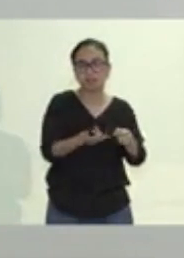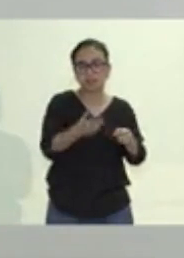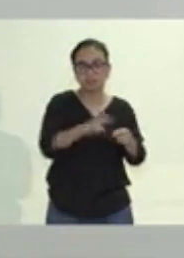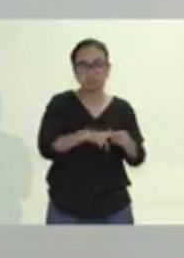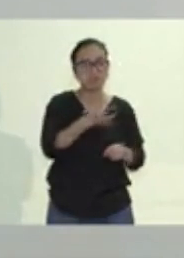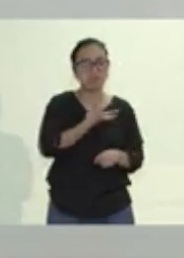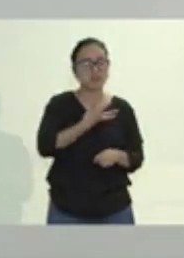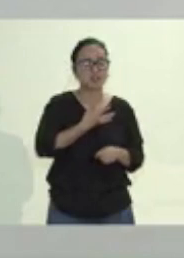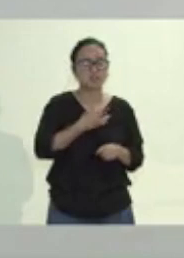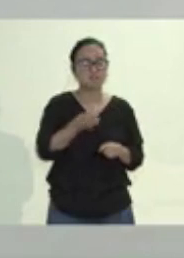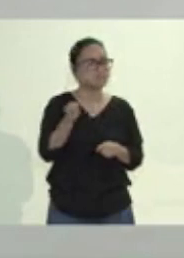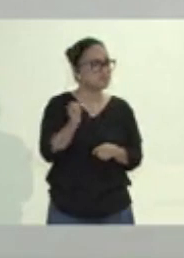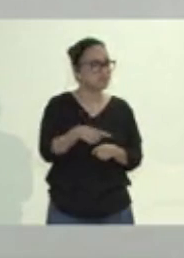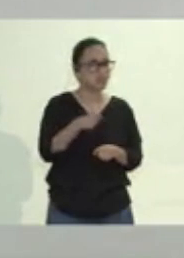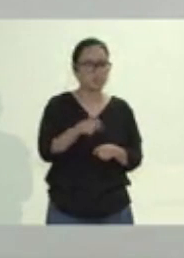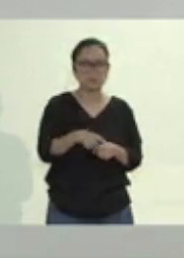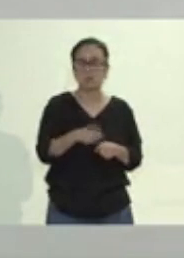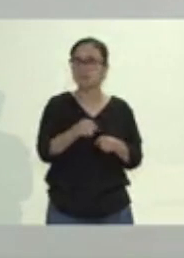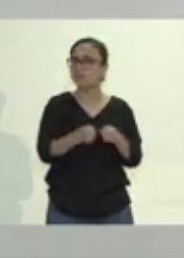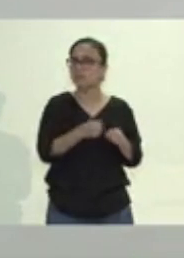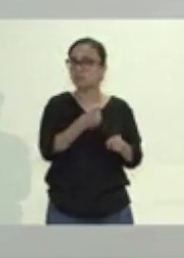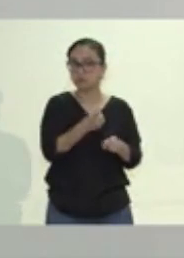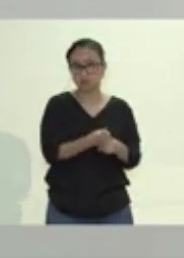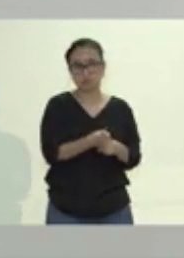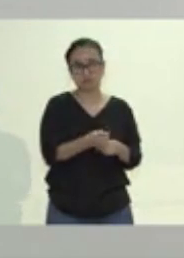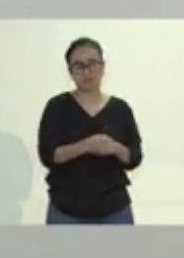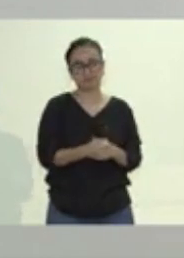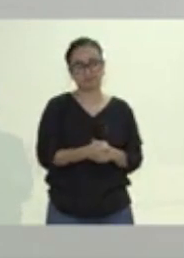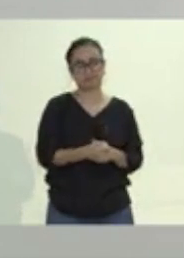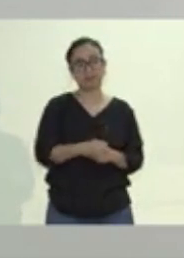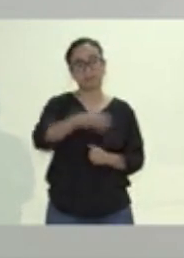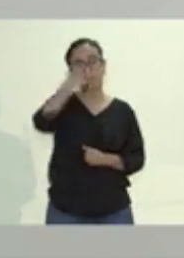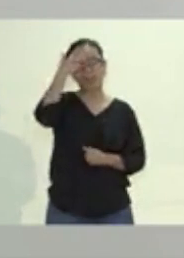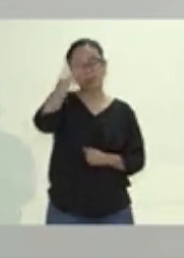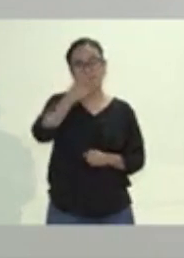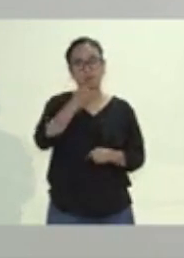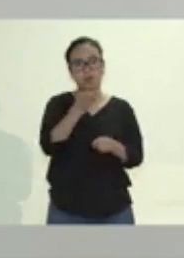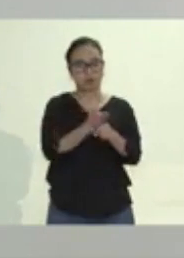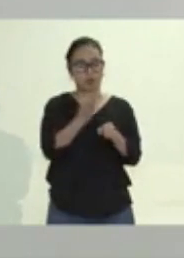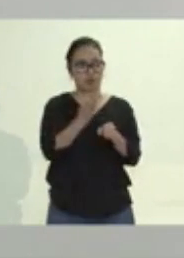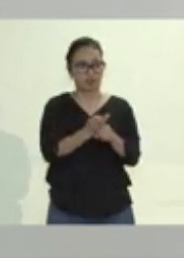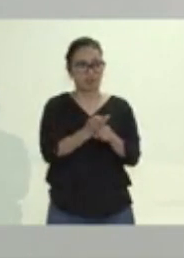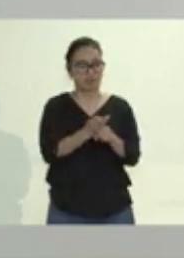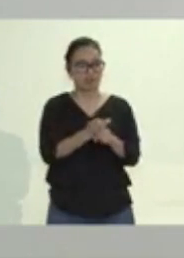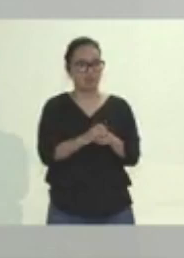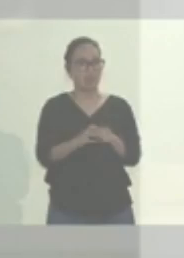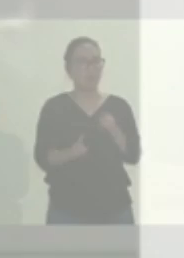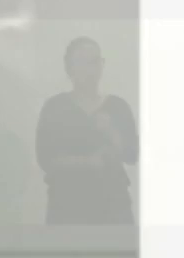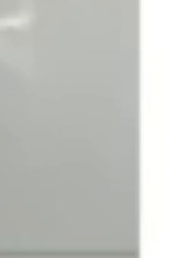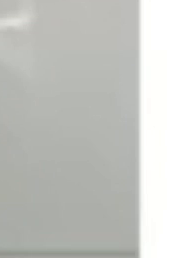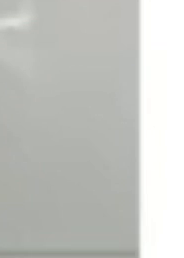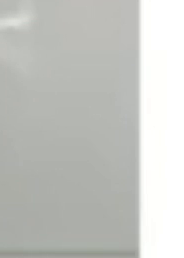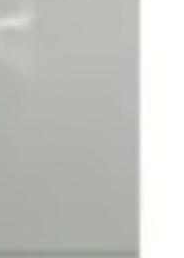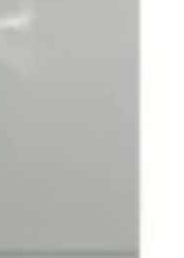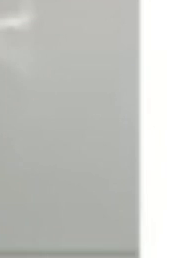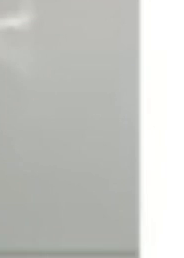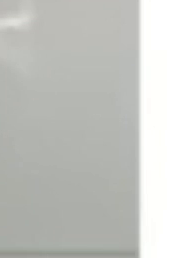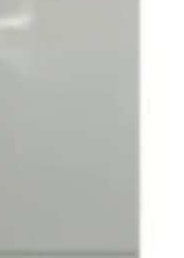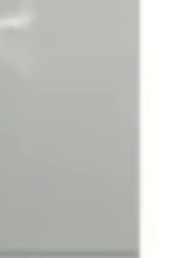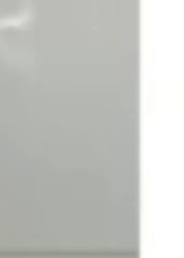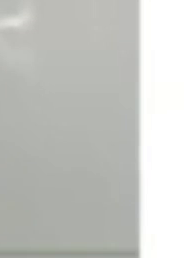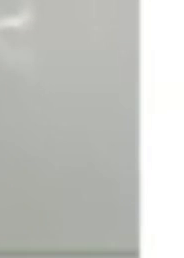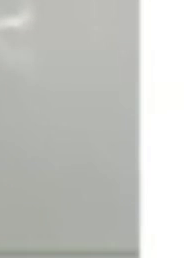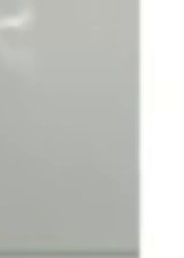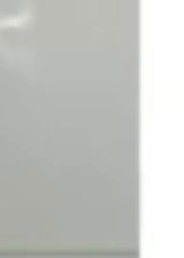no se aplica dicha guía pero reconoció que el estado debe estar preparado para los peores escenarios todavía no se está aplicando